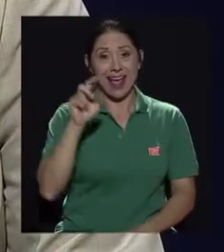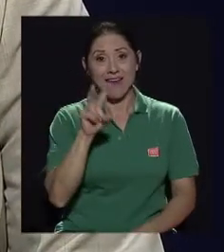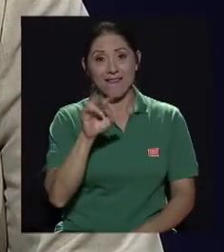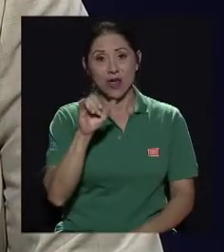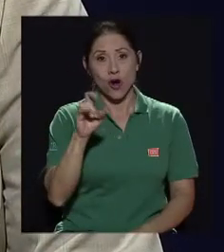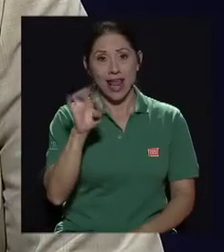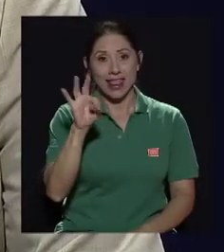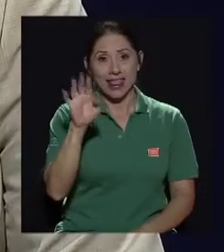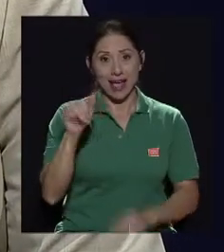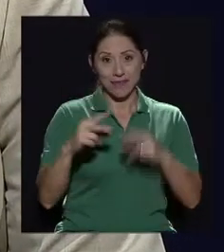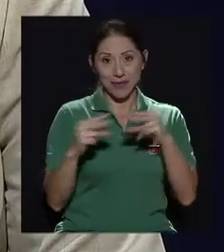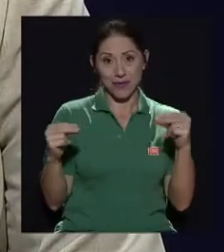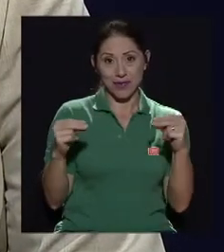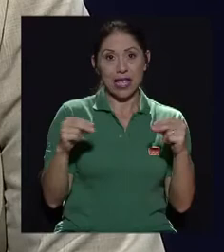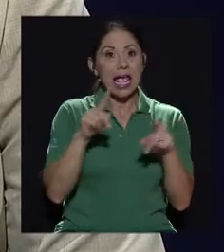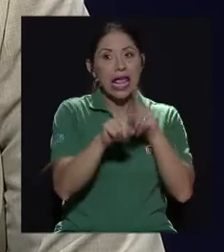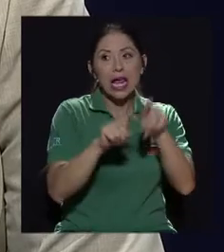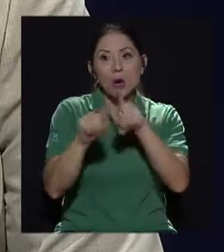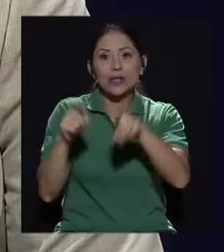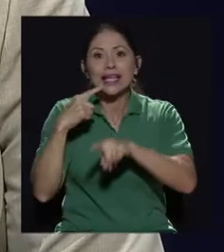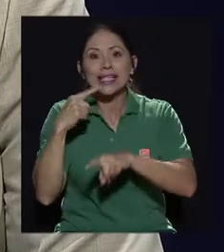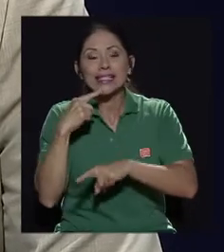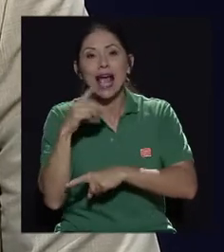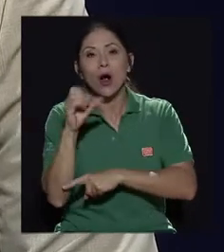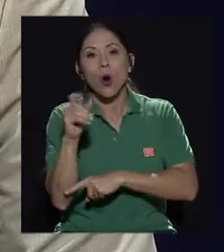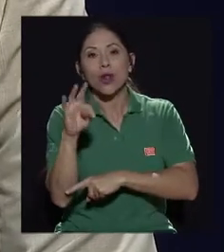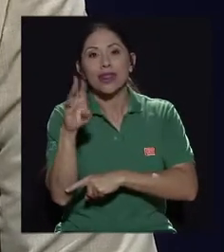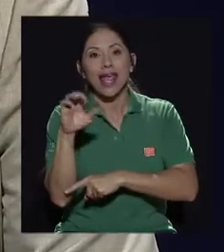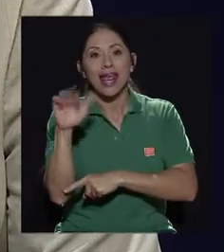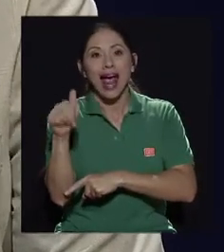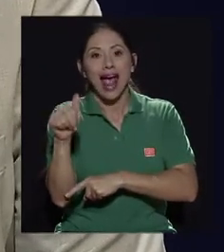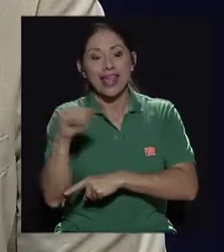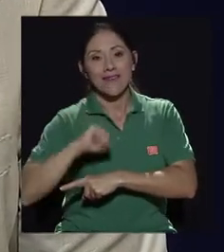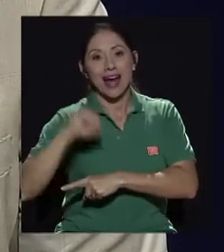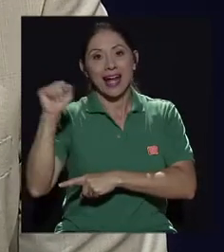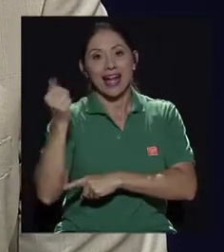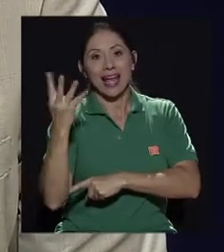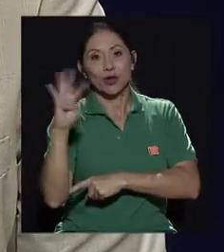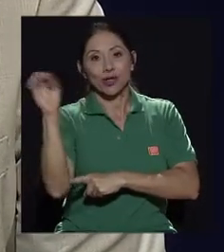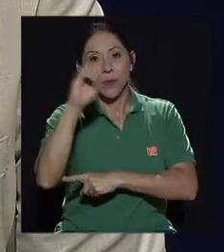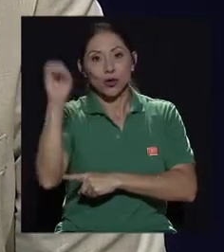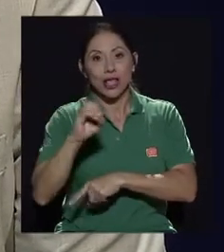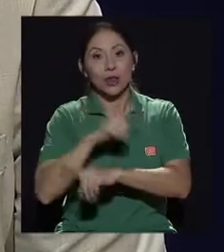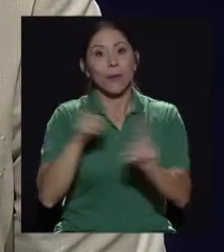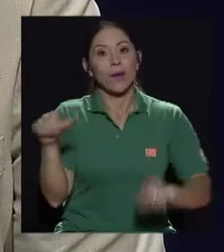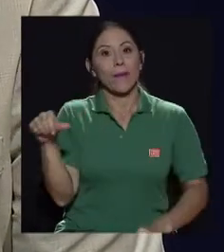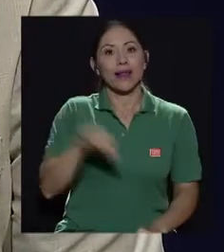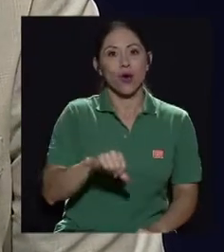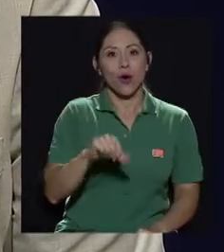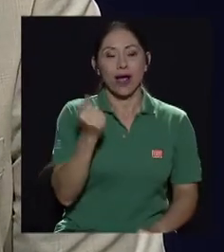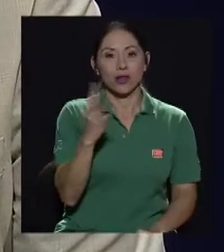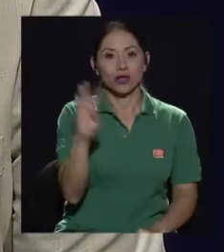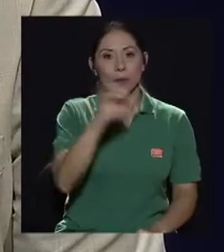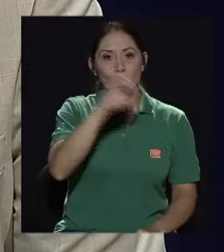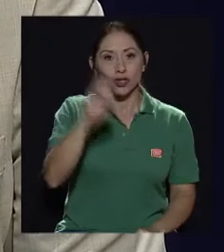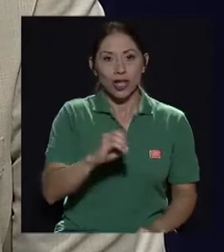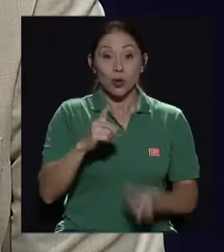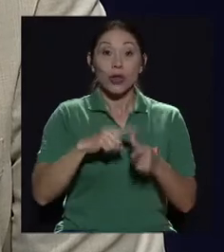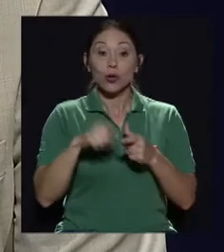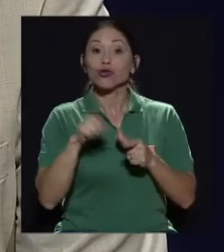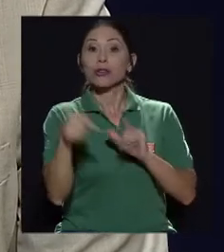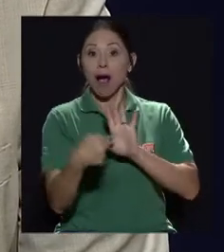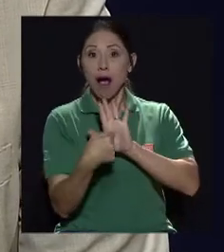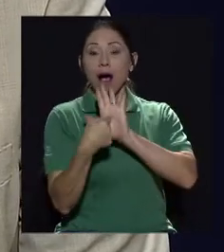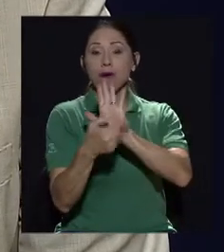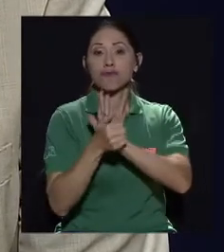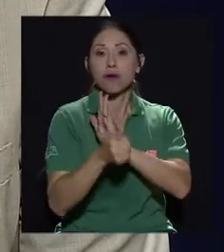las encuestas decían que daniel ortega iba a ganar por un 14 por ciento y terminó perdiendo por un 14% y aquí hay que destacar